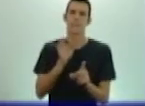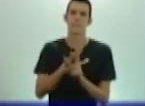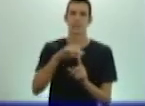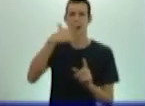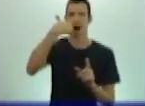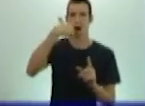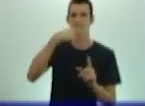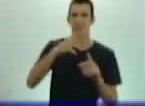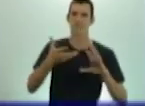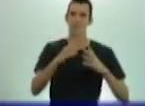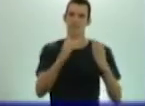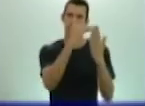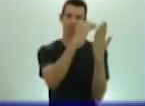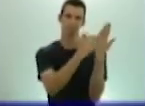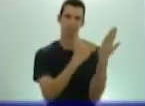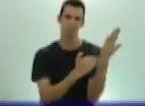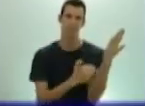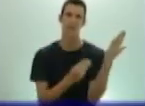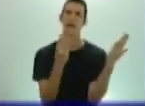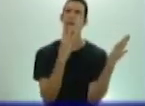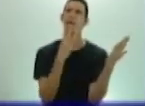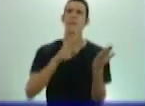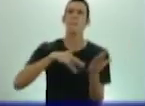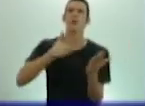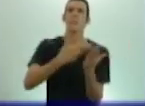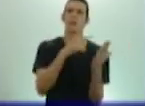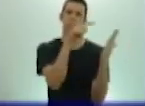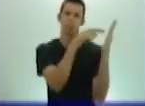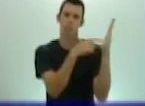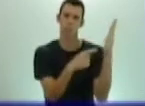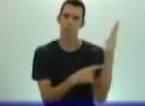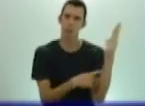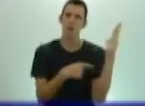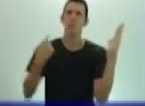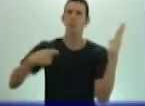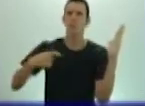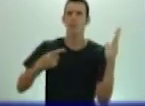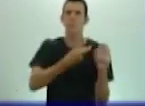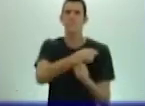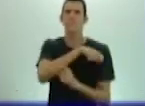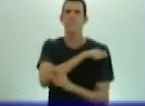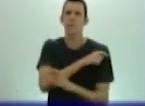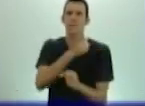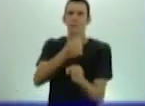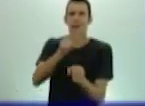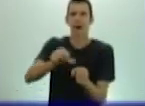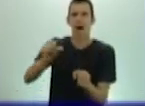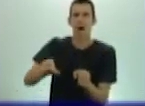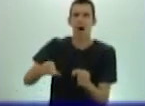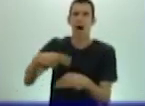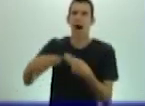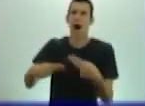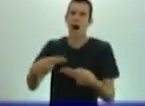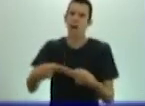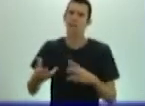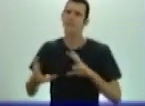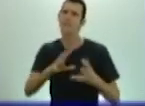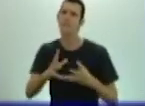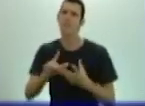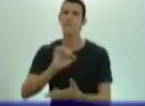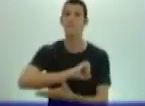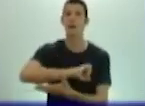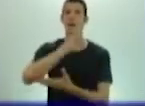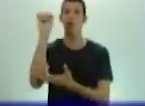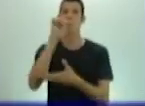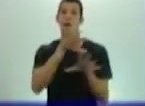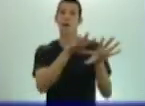un programa en el que Lenin le estaba mostrando al proletariado qué debía hacer para asumir el poder político, para asumir el poder económico y el